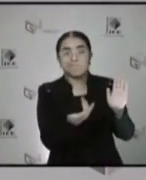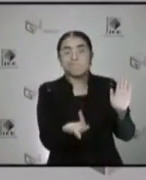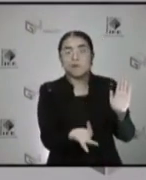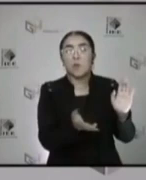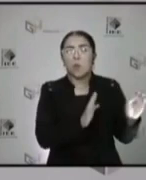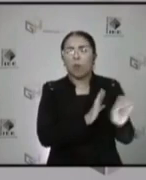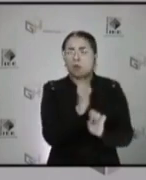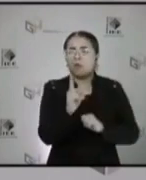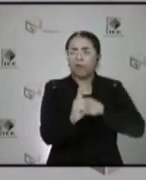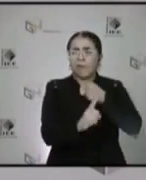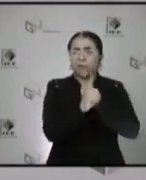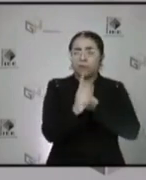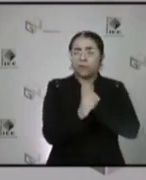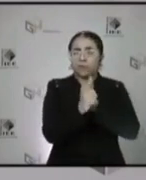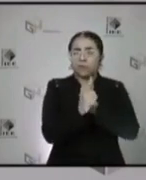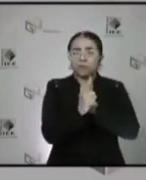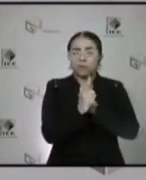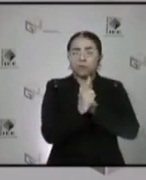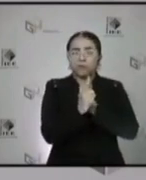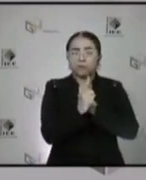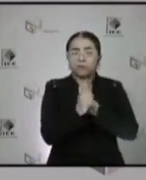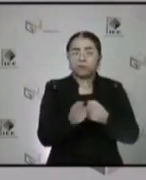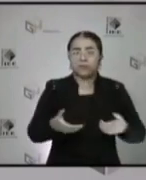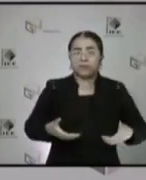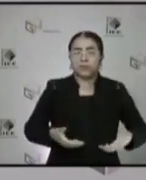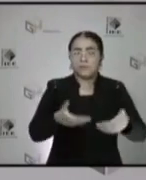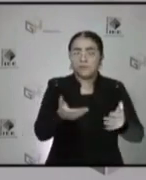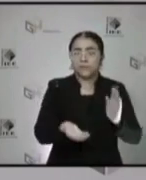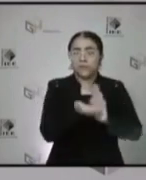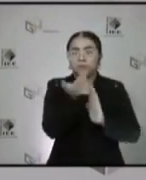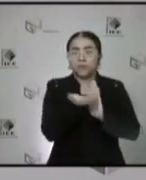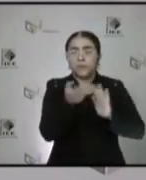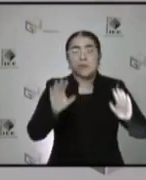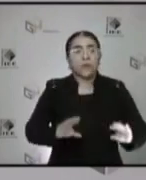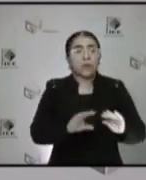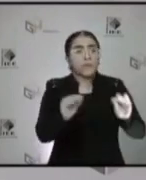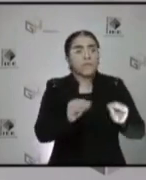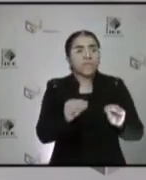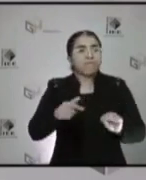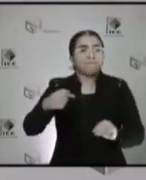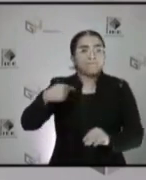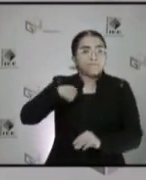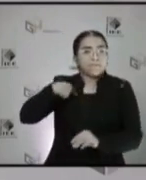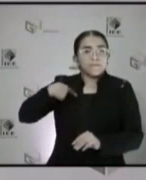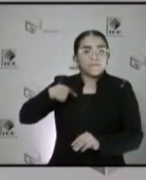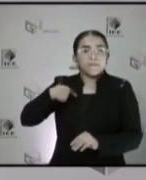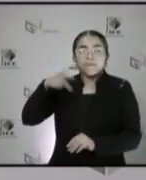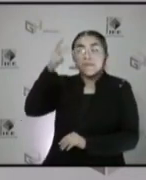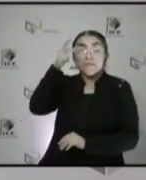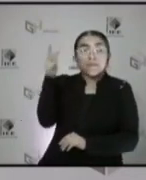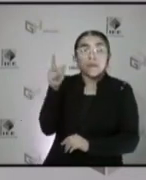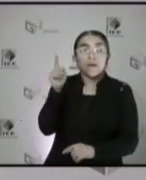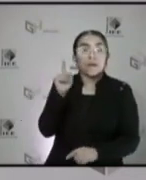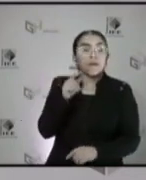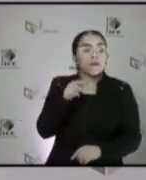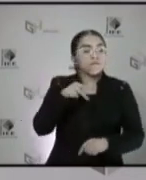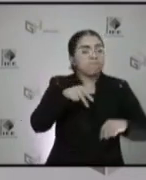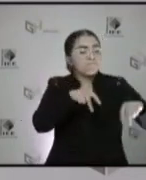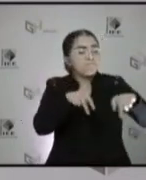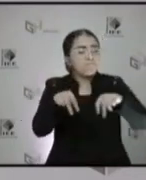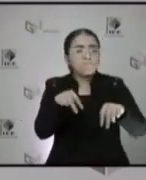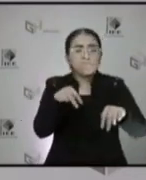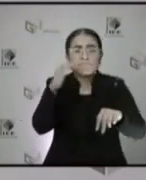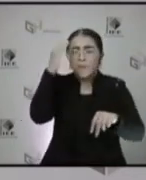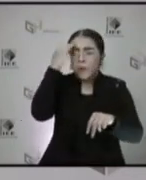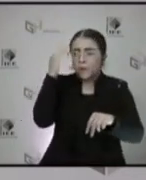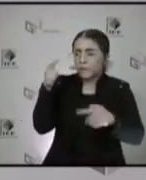corrupción es la obra pública. He recorrido el estado toda mi vida, metro a metro, y he encontrado obras